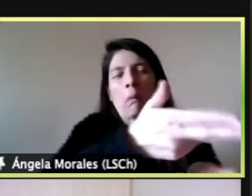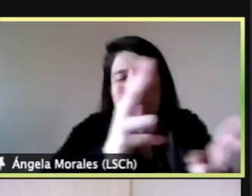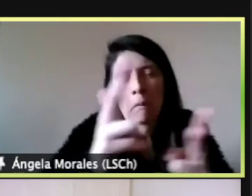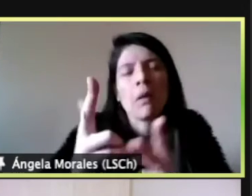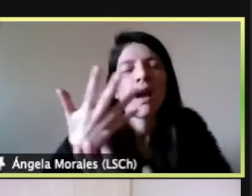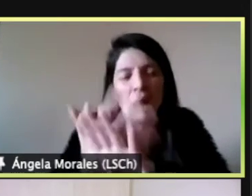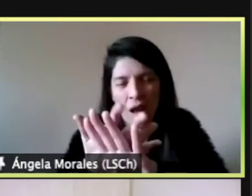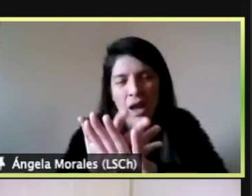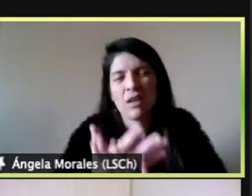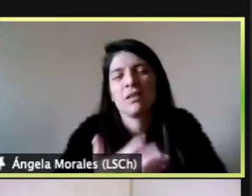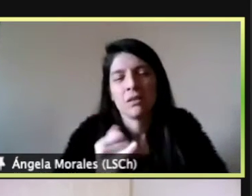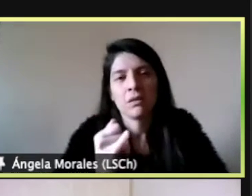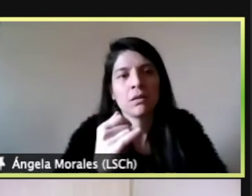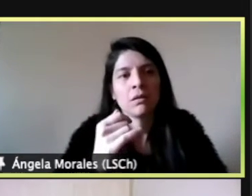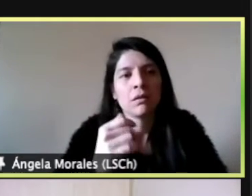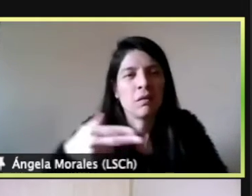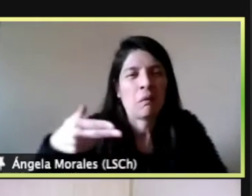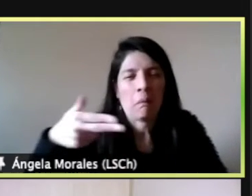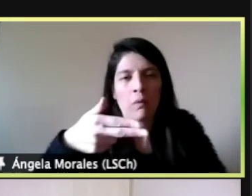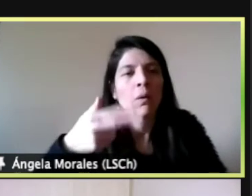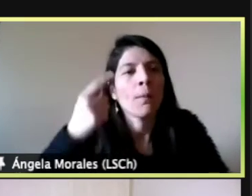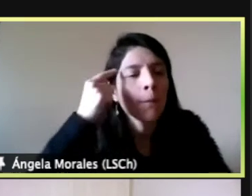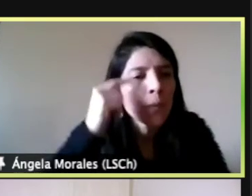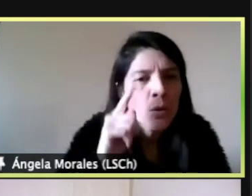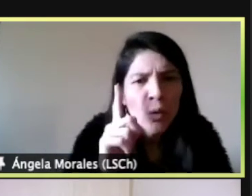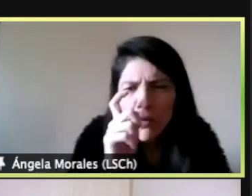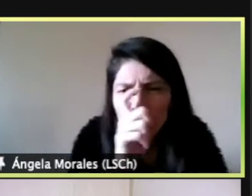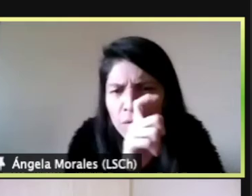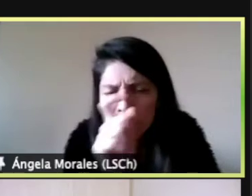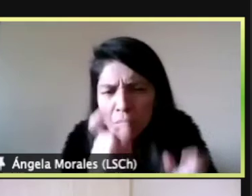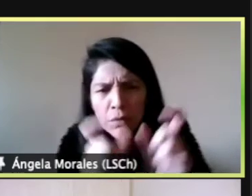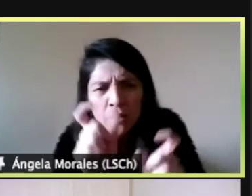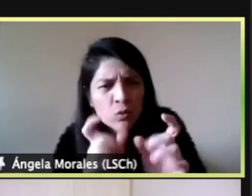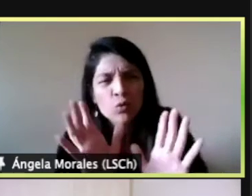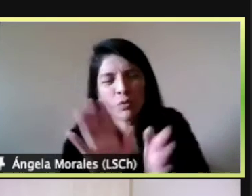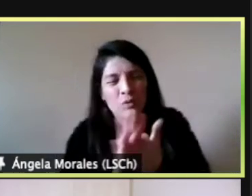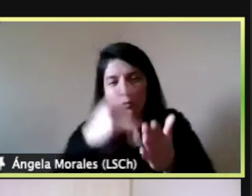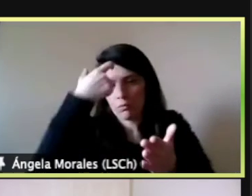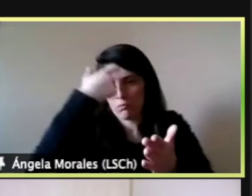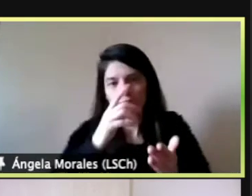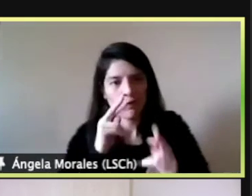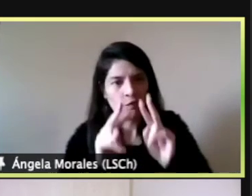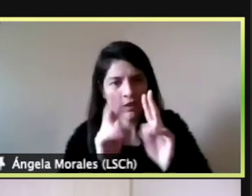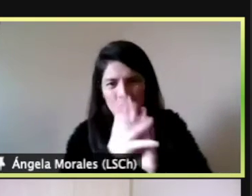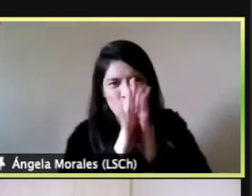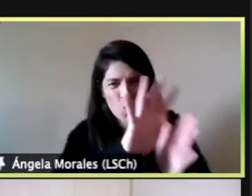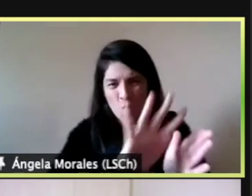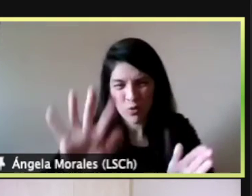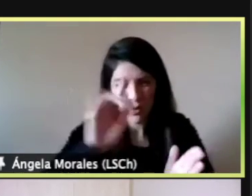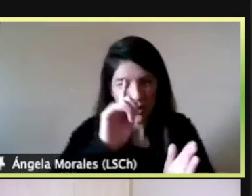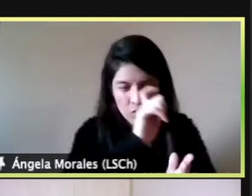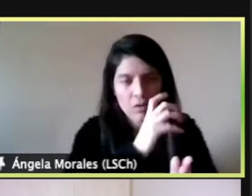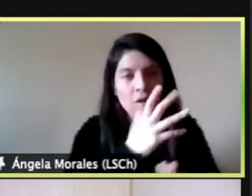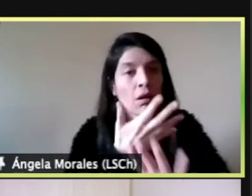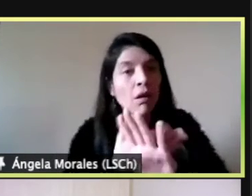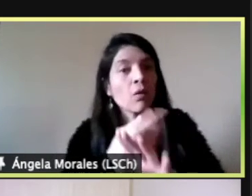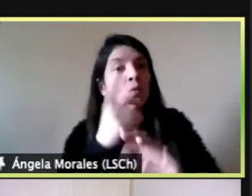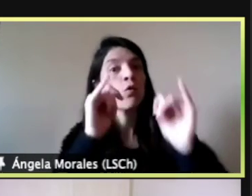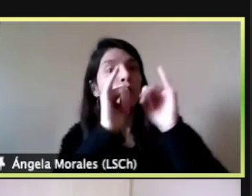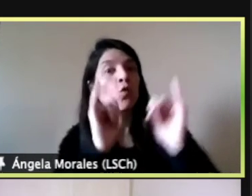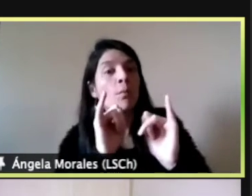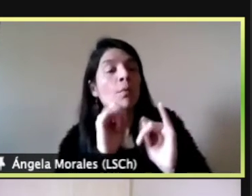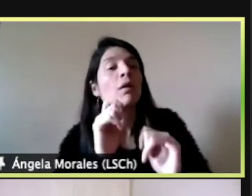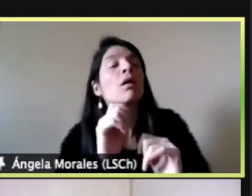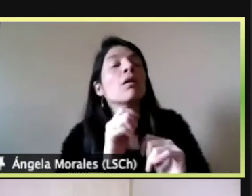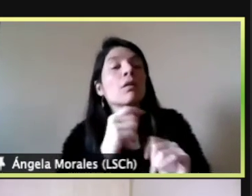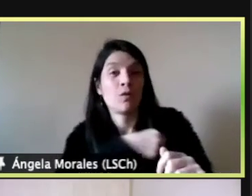tabla. Por eso existe una forma que se llama tabla dinámica, y eso es lo último que vamos a